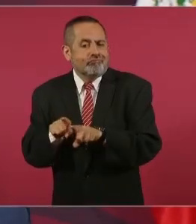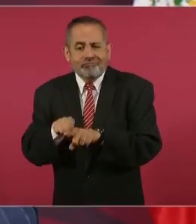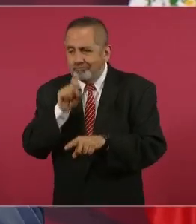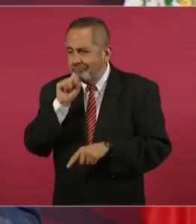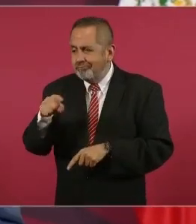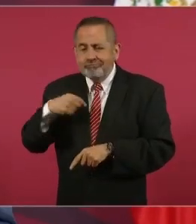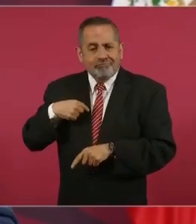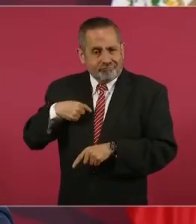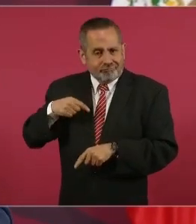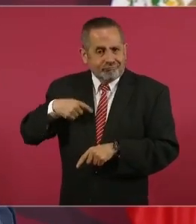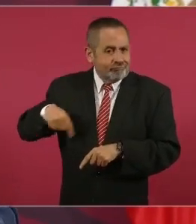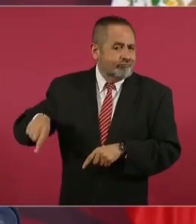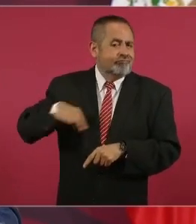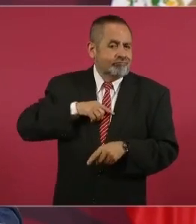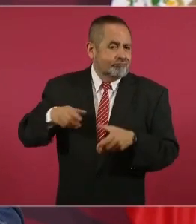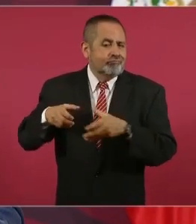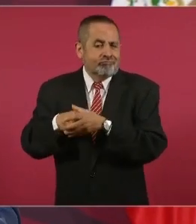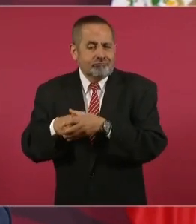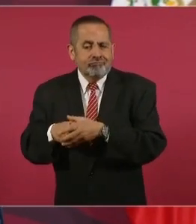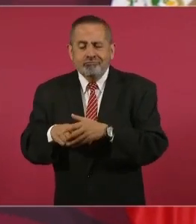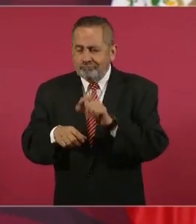en